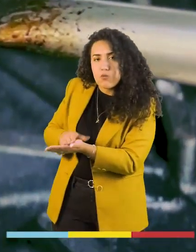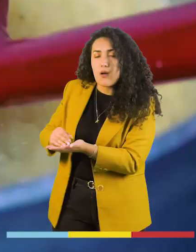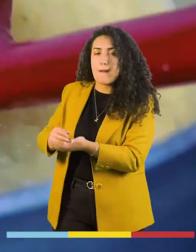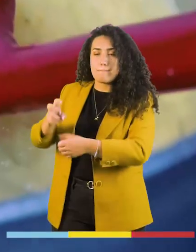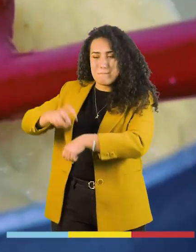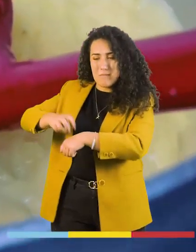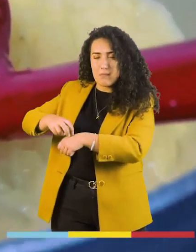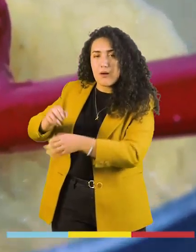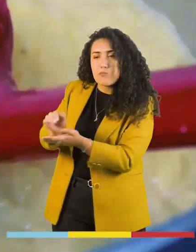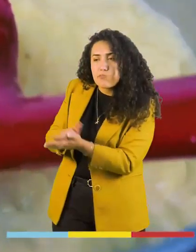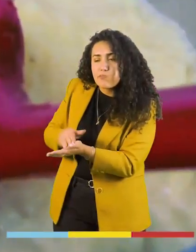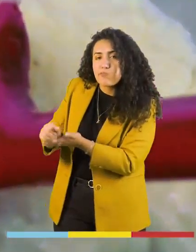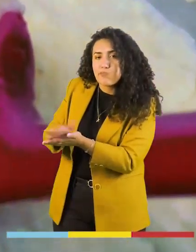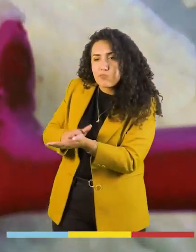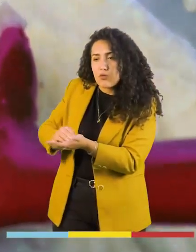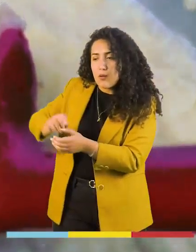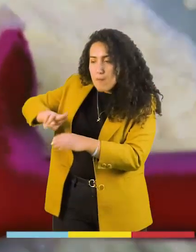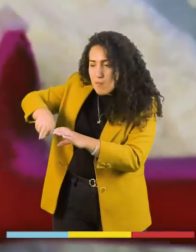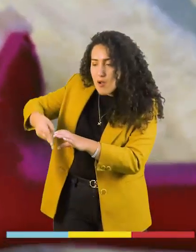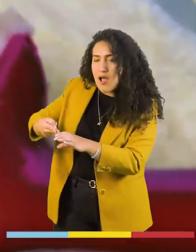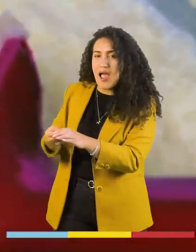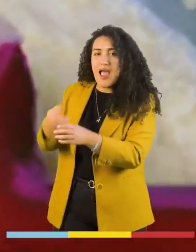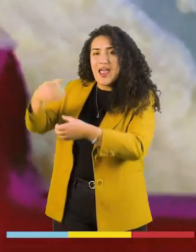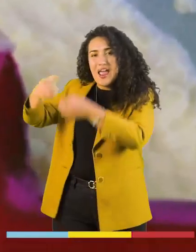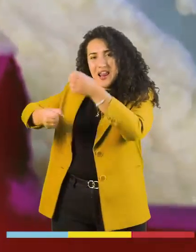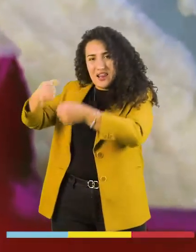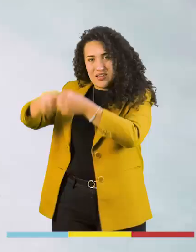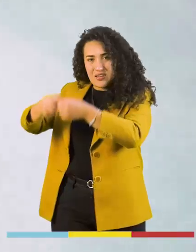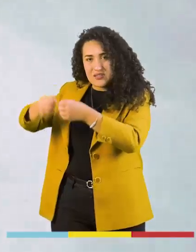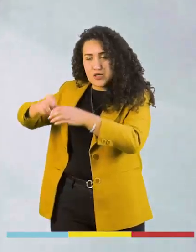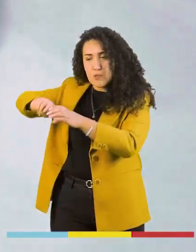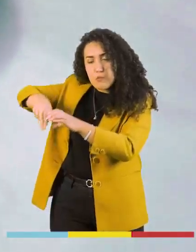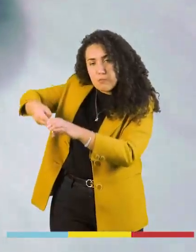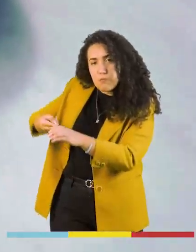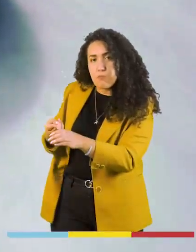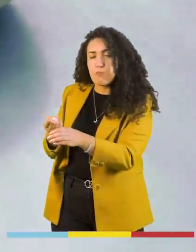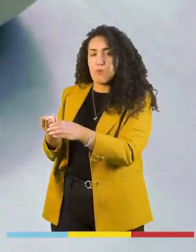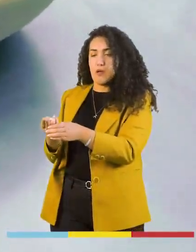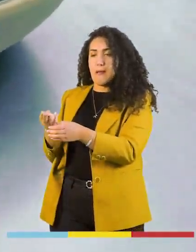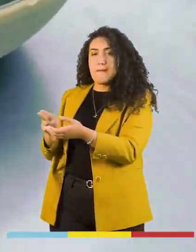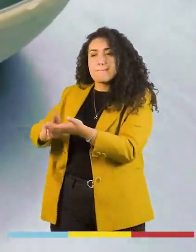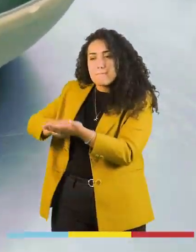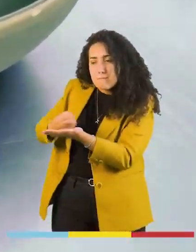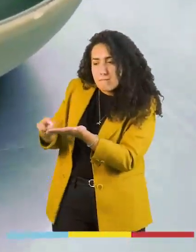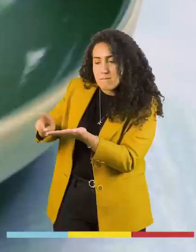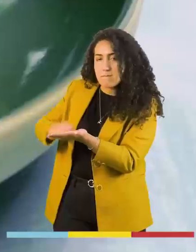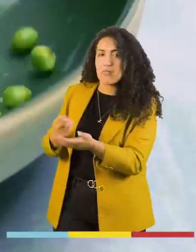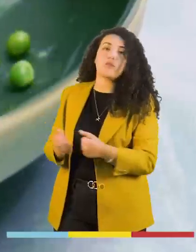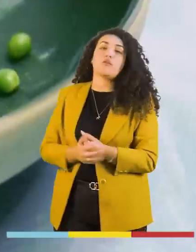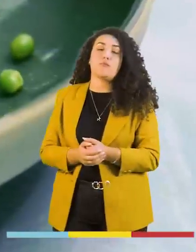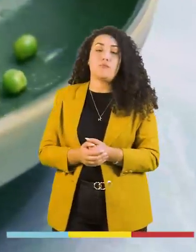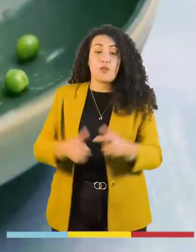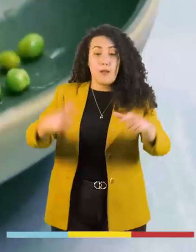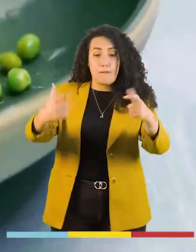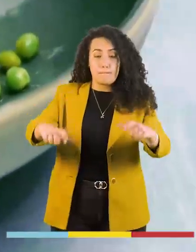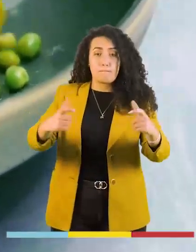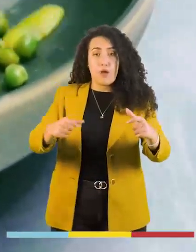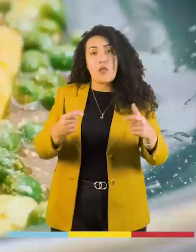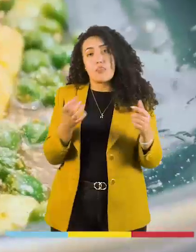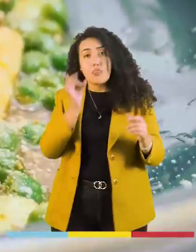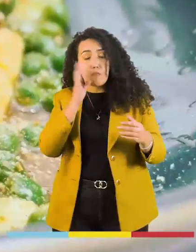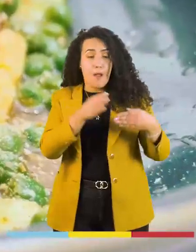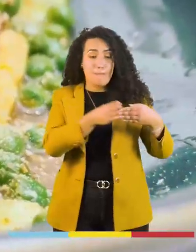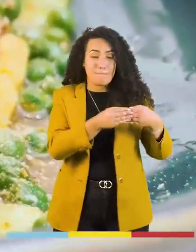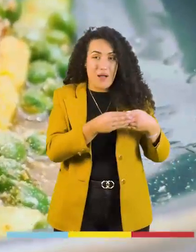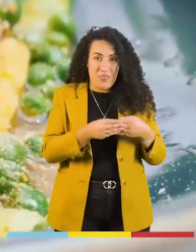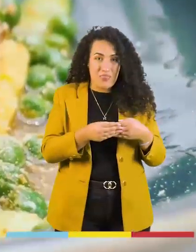puré que alineamos con crema de leche y mantequilla para que sea muy cremoso y al momento de servir le podemos colocar